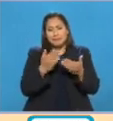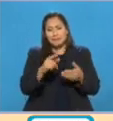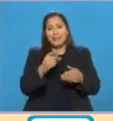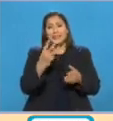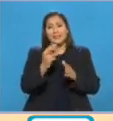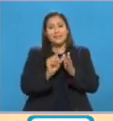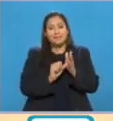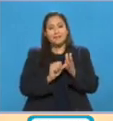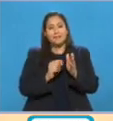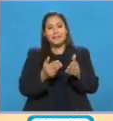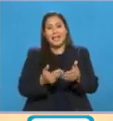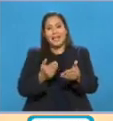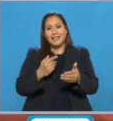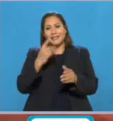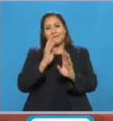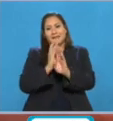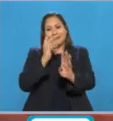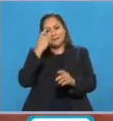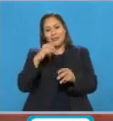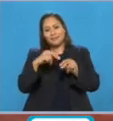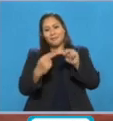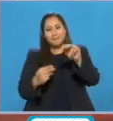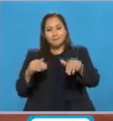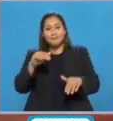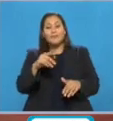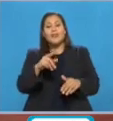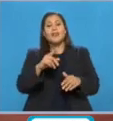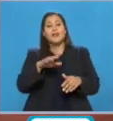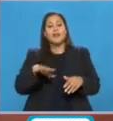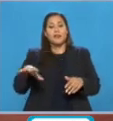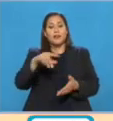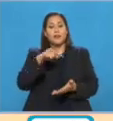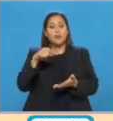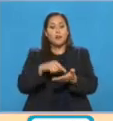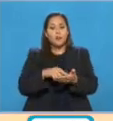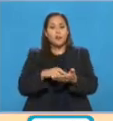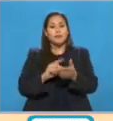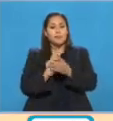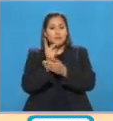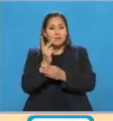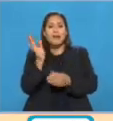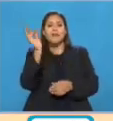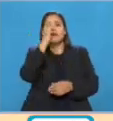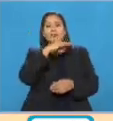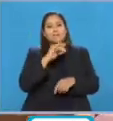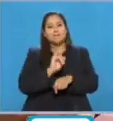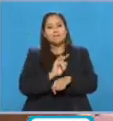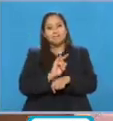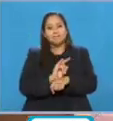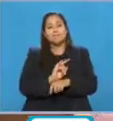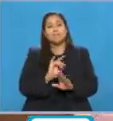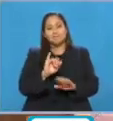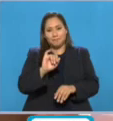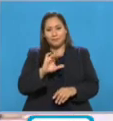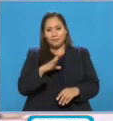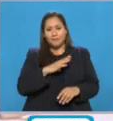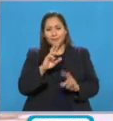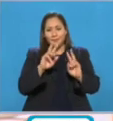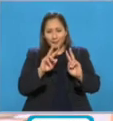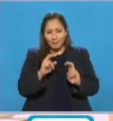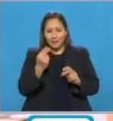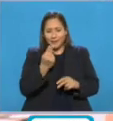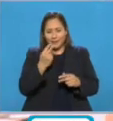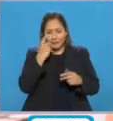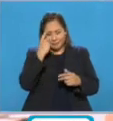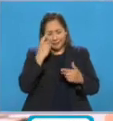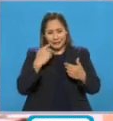para Para poder 600 entrar. vecinos, ¿no? Y la parte de áreas verdes son artificiales. Sí, aparte, ¿no? También hay un tema que hay que entender